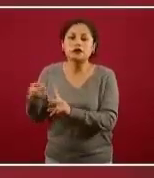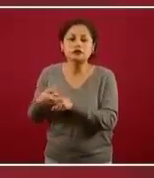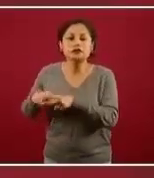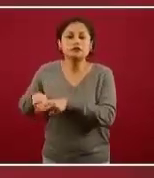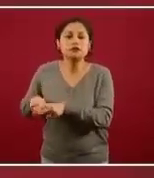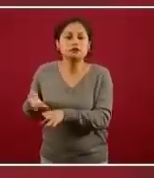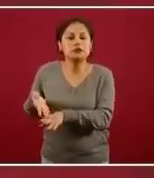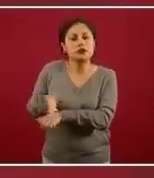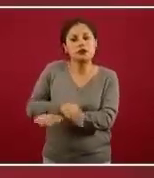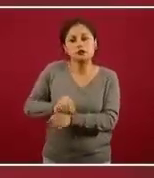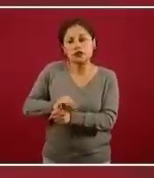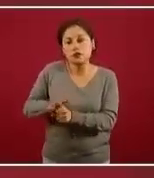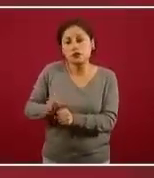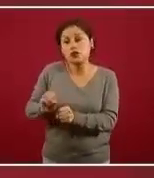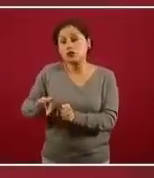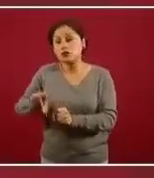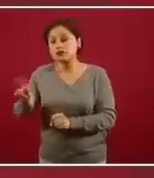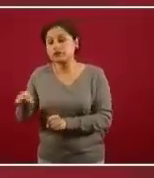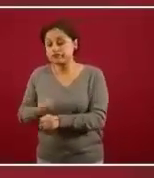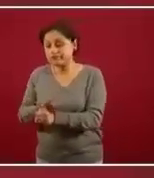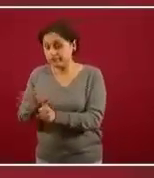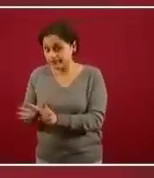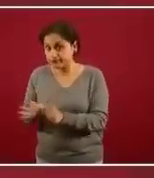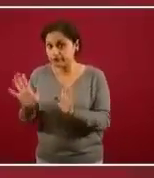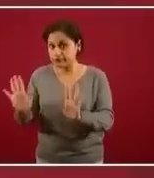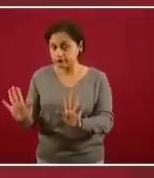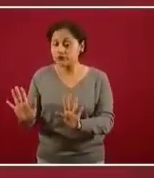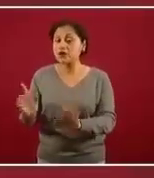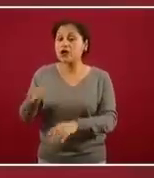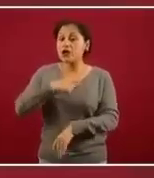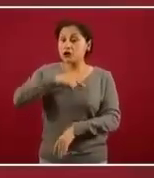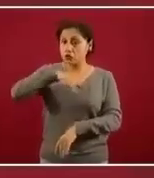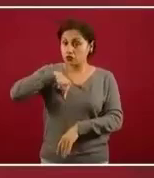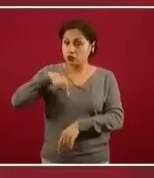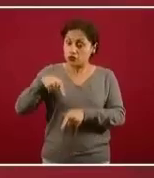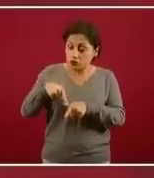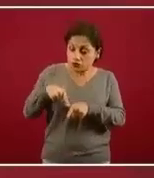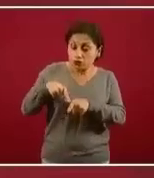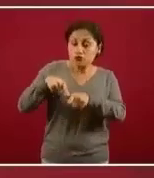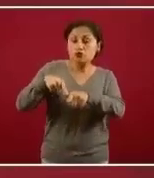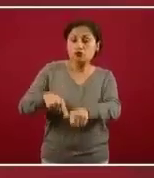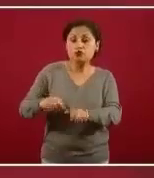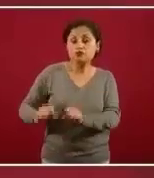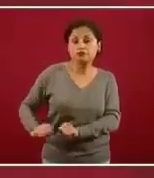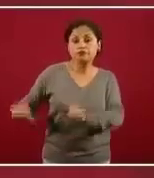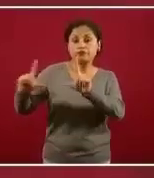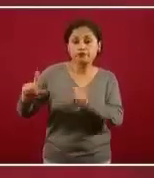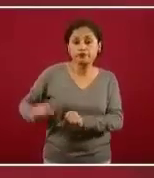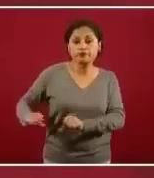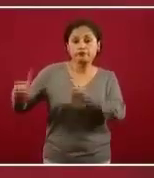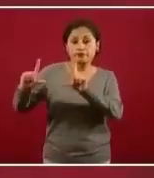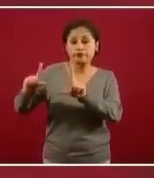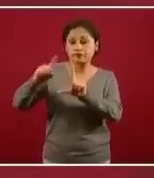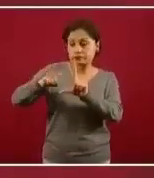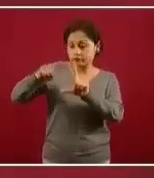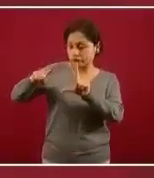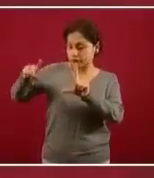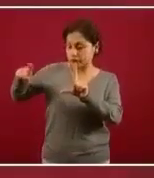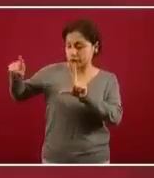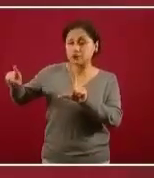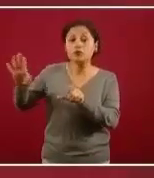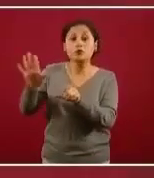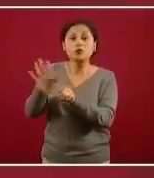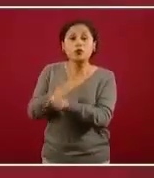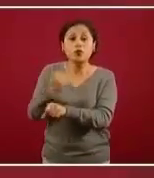las semanas vamos a estar compartiendo estas curvas, ya que hoy se las presentamos, porque son uno de los 7 componentes de la